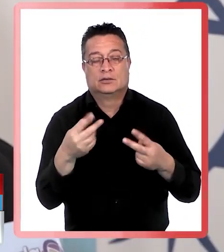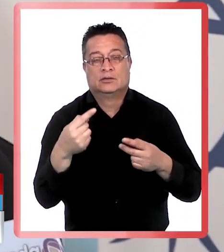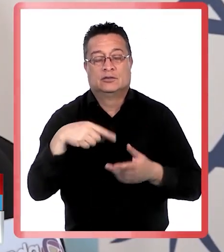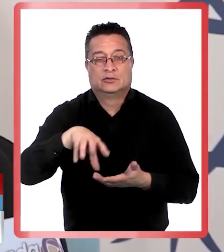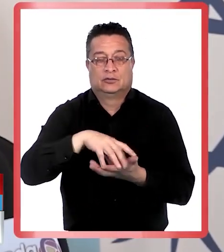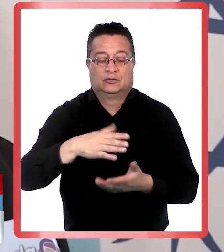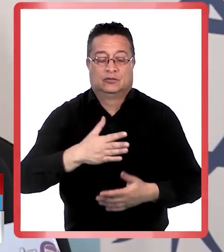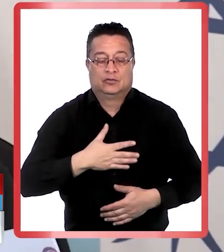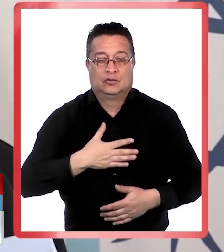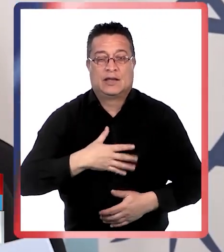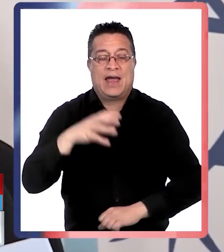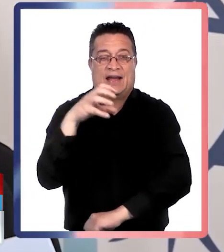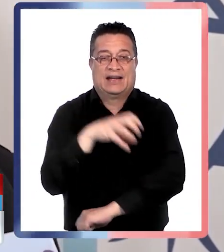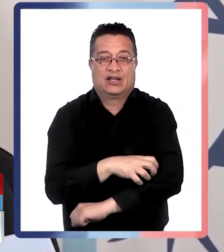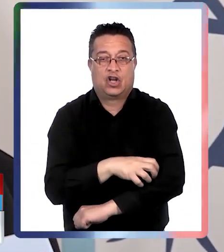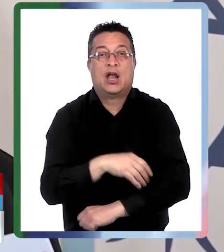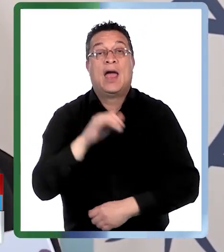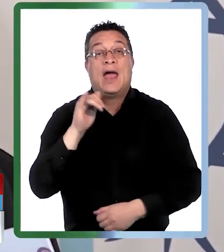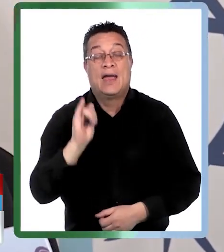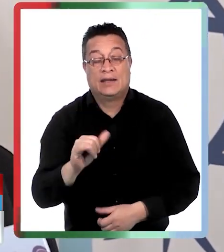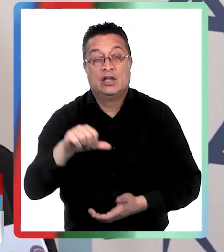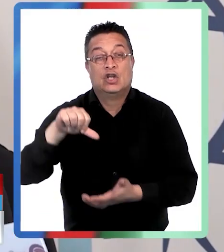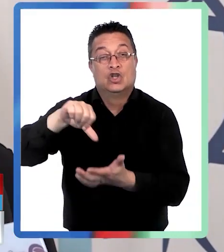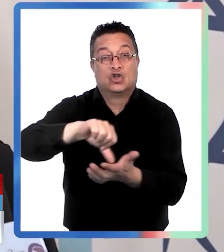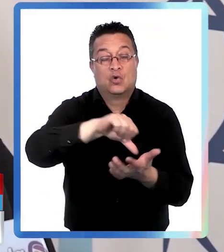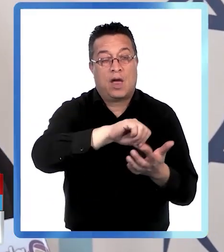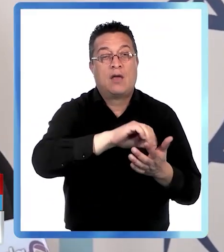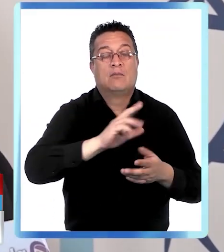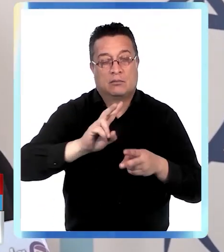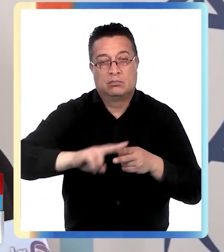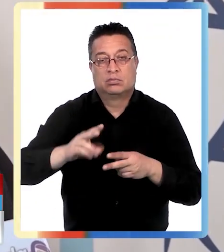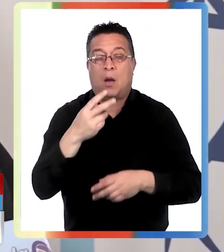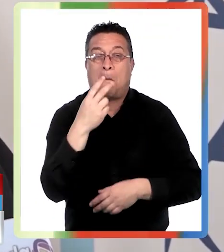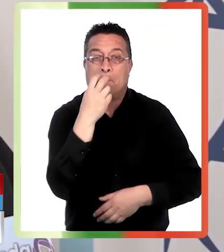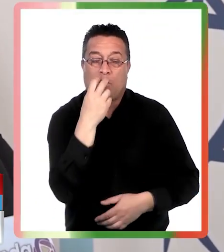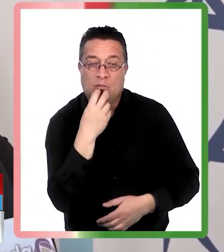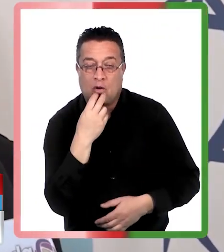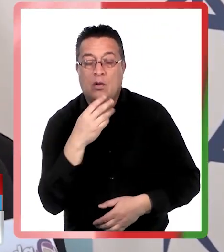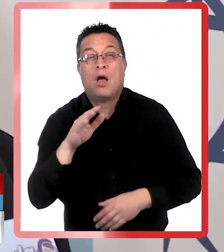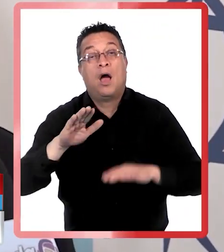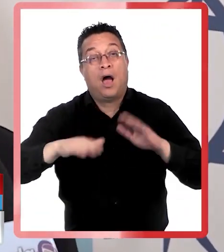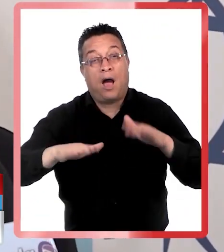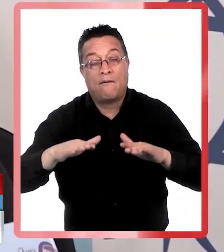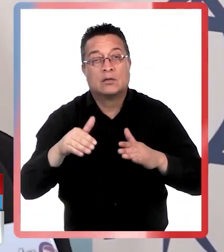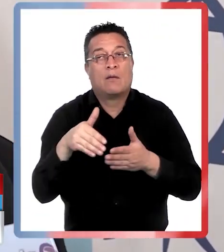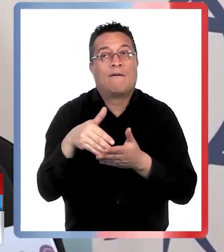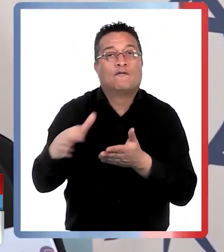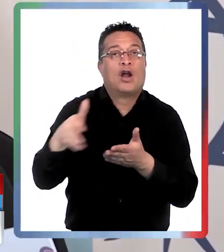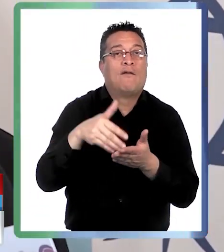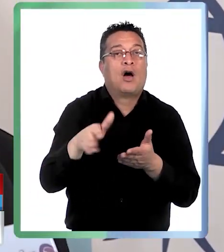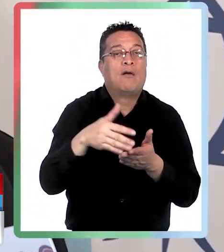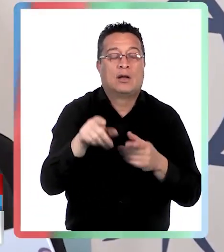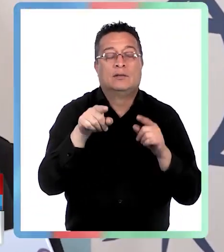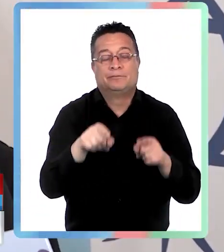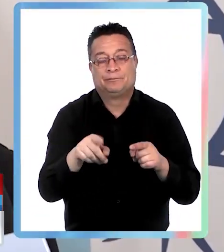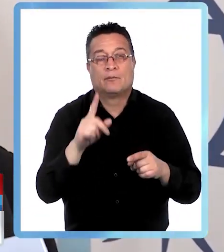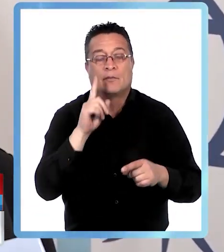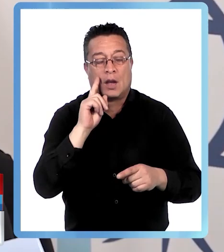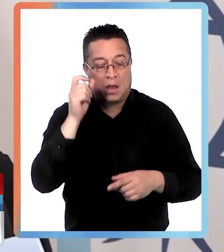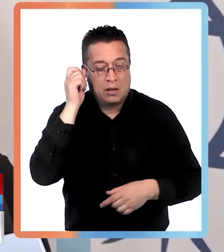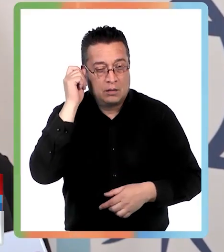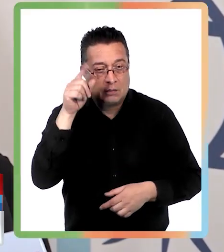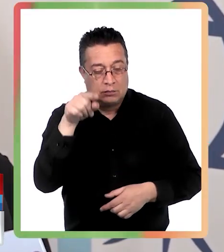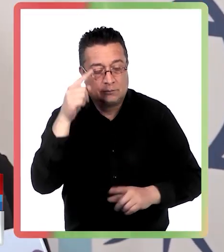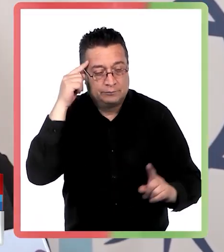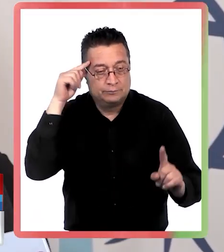nuestra de nuestra región y con ciudades un poco más armadas como lo que es puer tomón suele quedar a veces un poco fu de lo que se tiene entendido